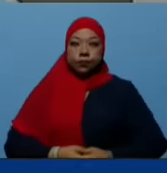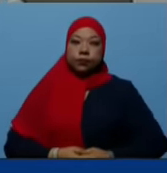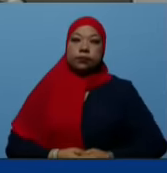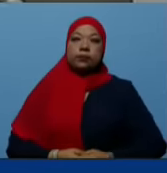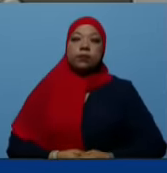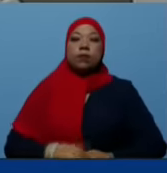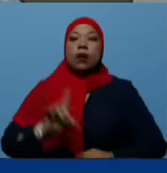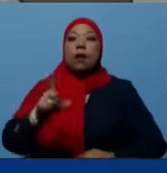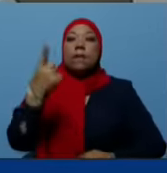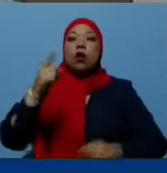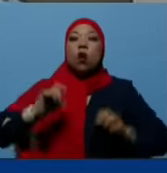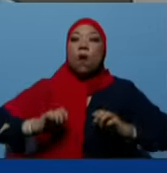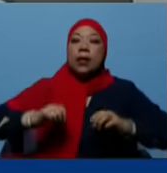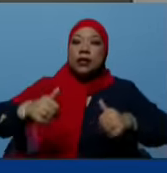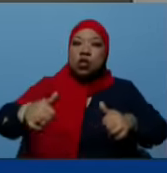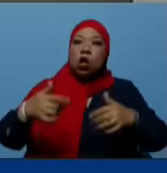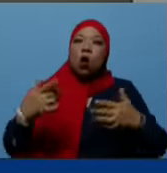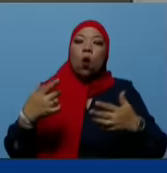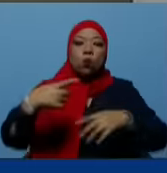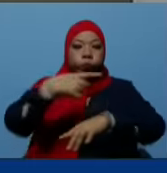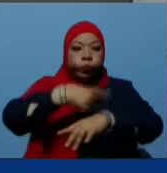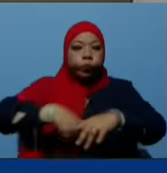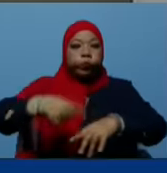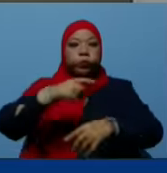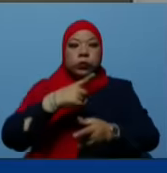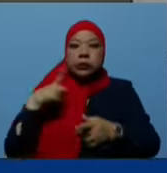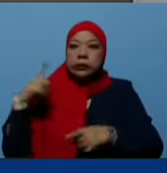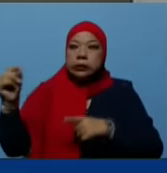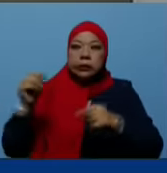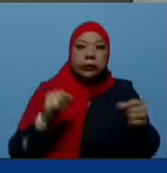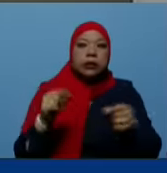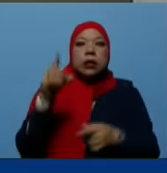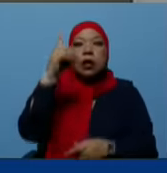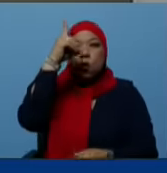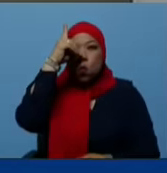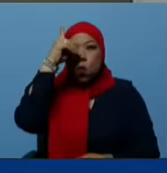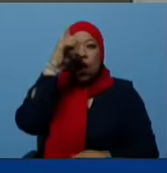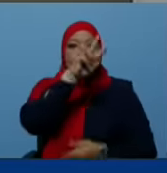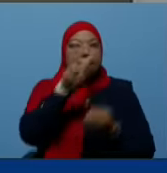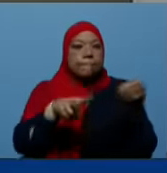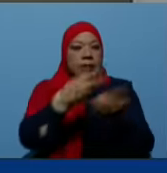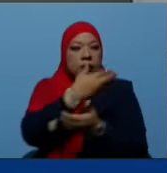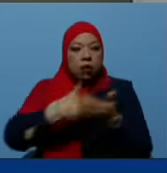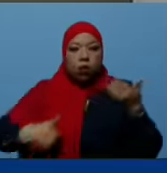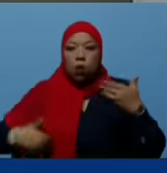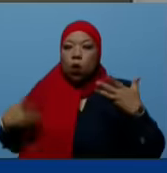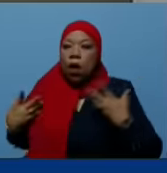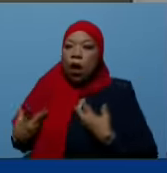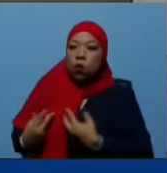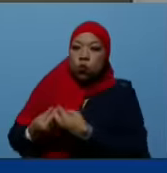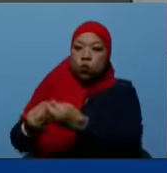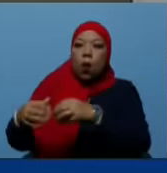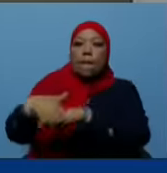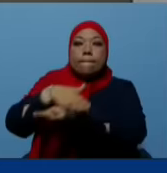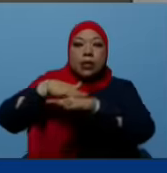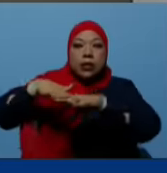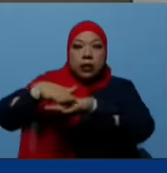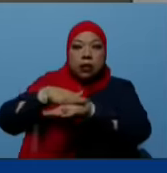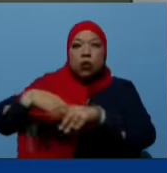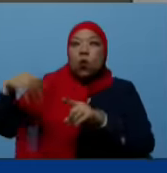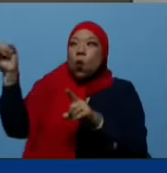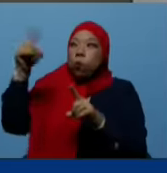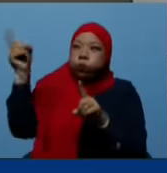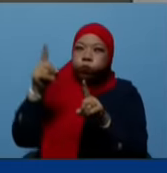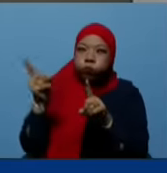A primera hora se fue la vicepresidenta ejecutiva, como siempre, en la vanguardia, junto al ministro de